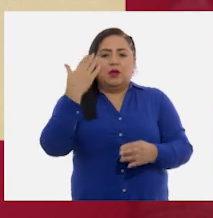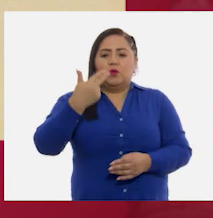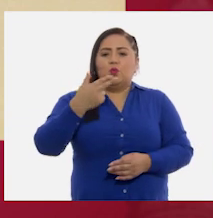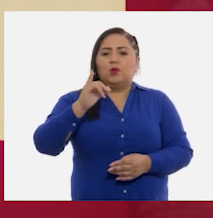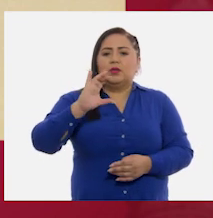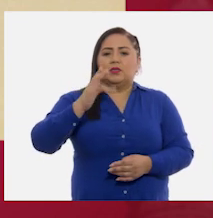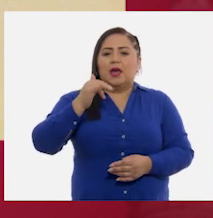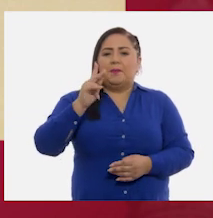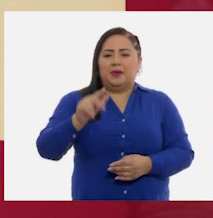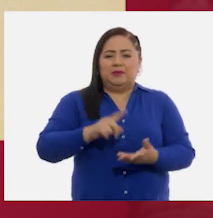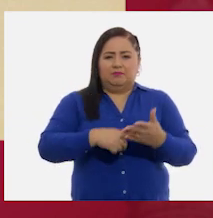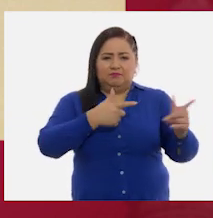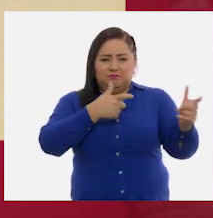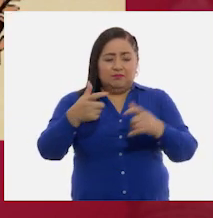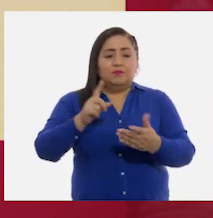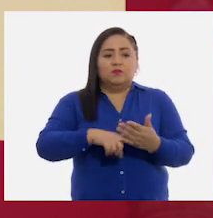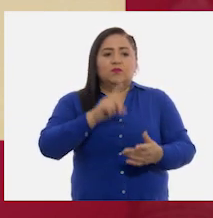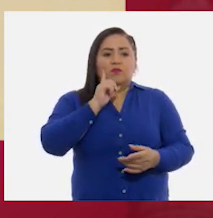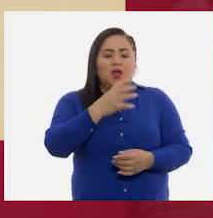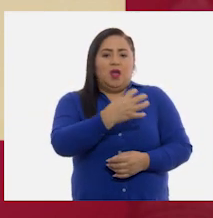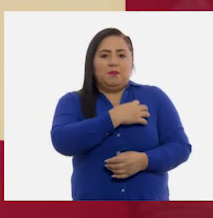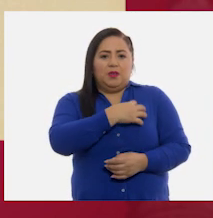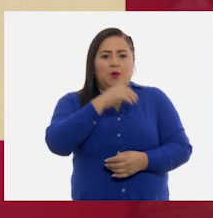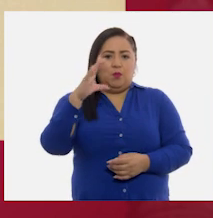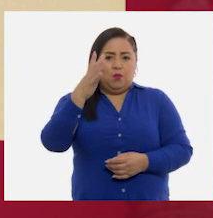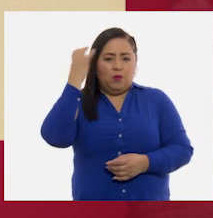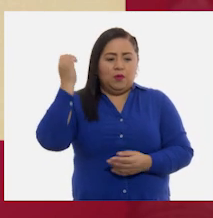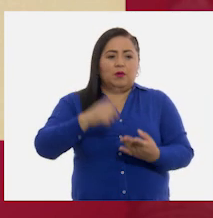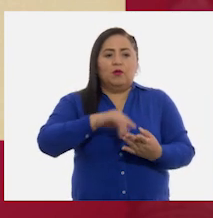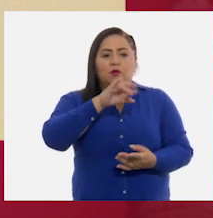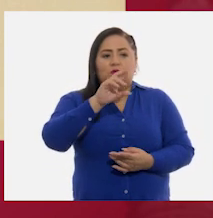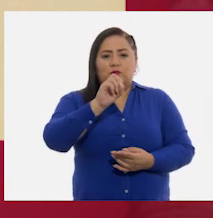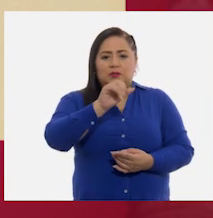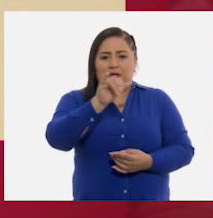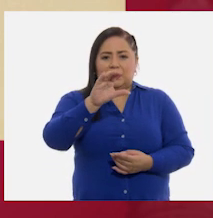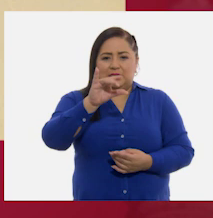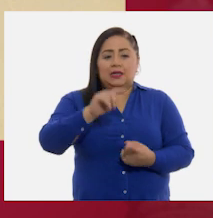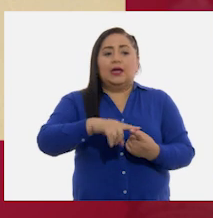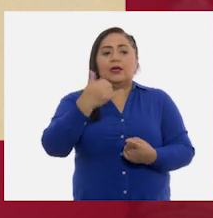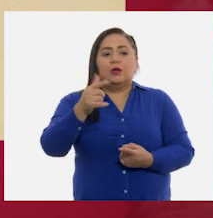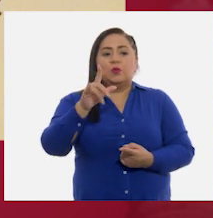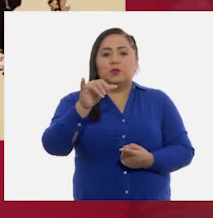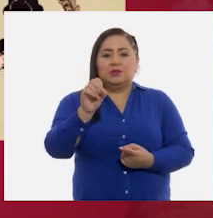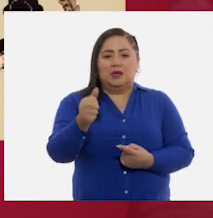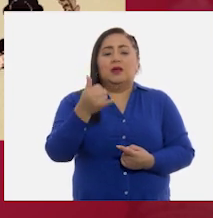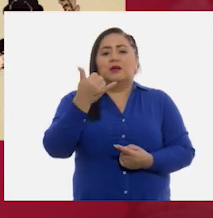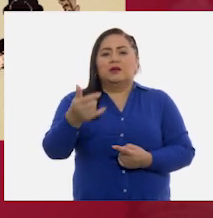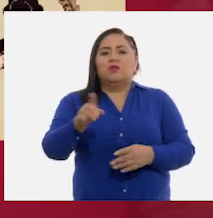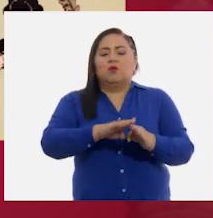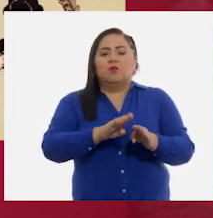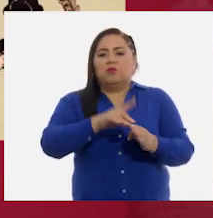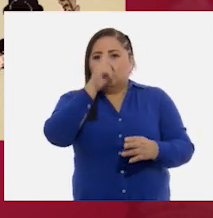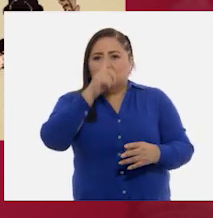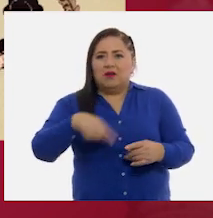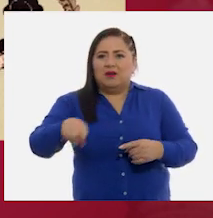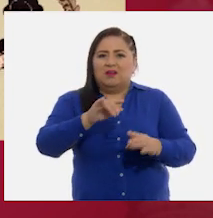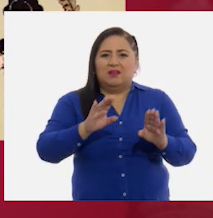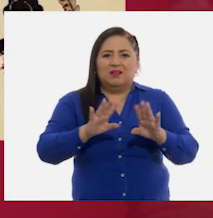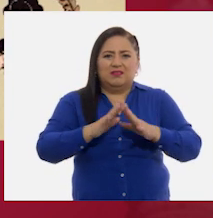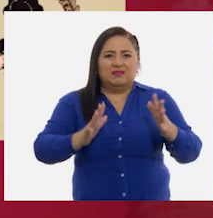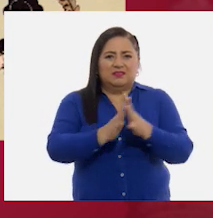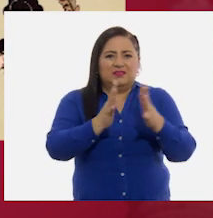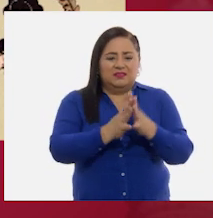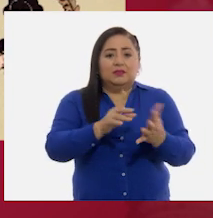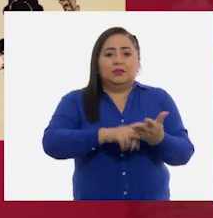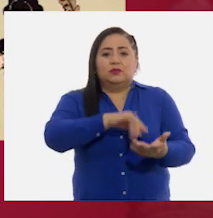Huichapan, María Manuela Molina, capitana de Morelos, Rosa Jacinta de la Paz y Luisa Martínez, informantes de los insurgentes, y